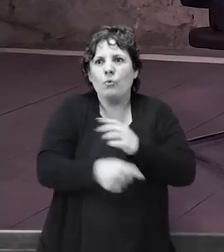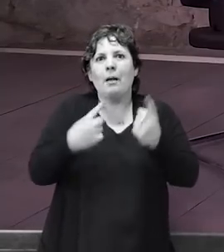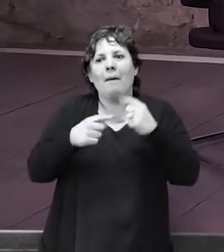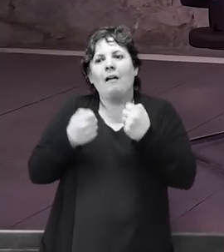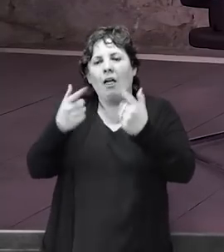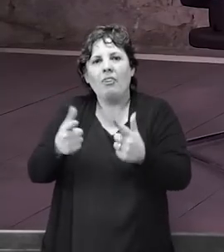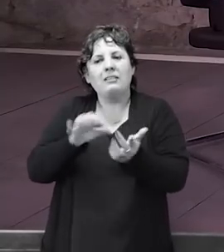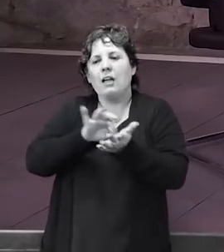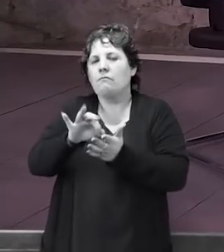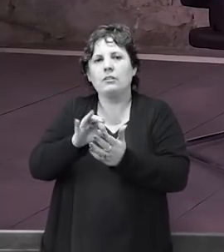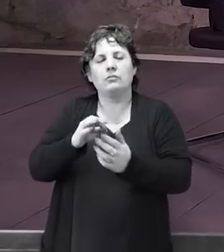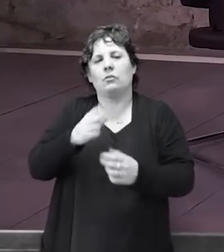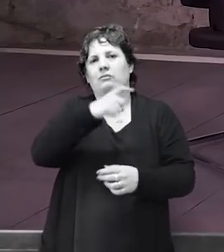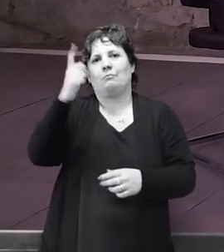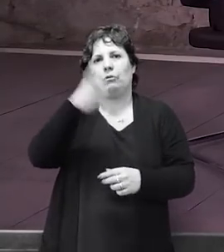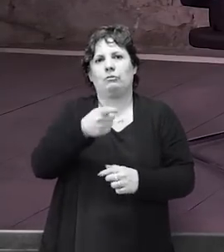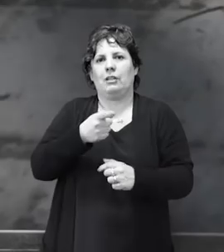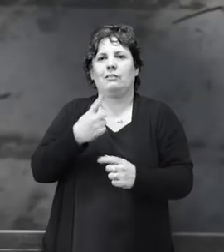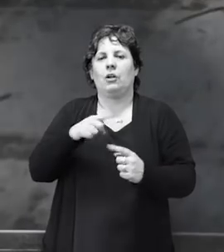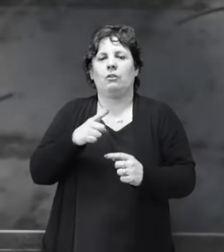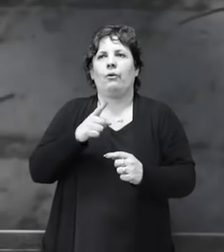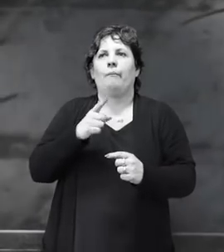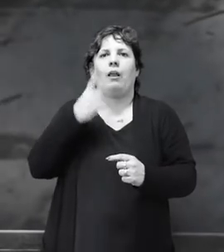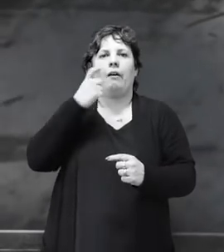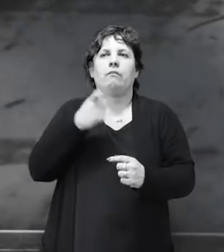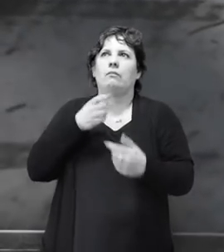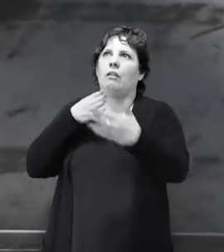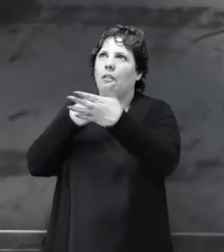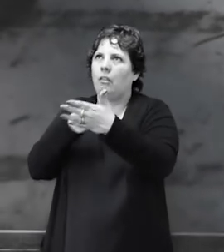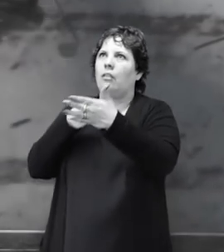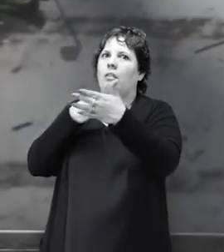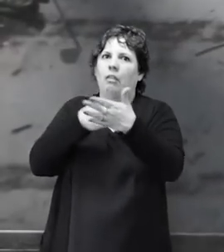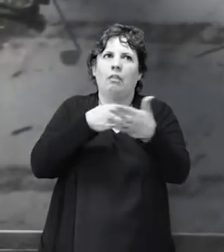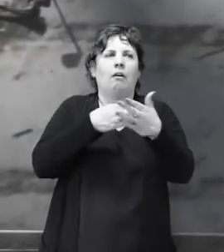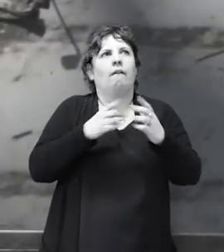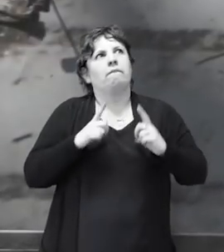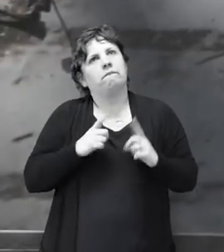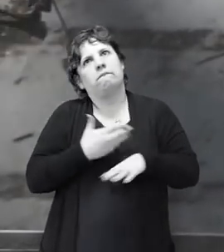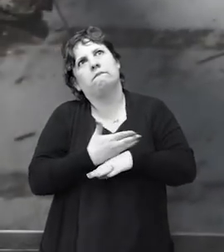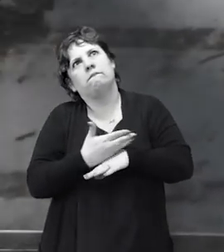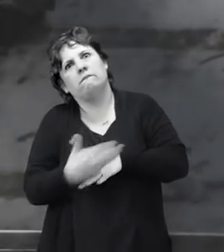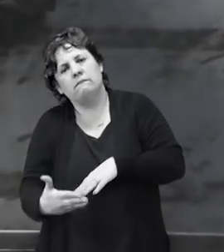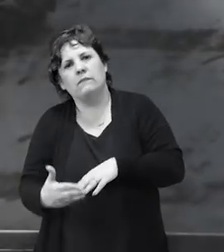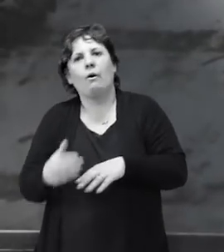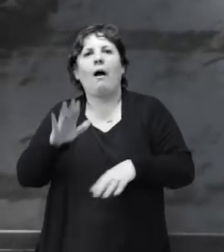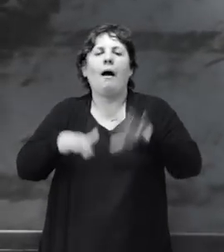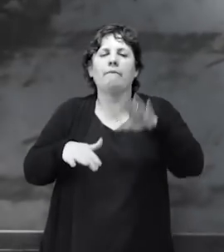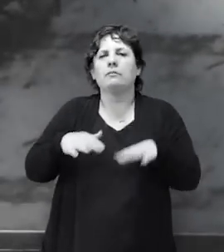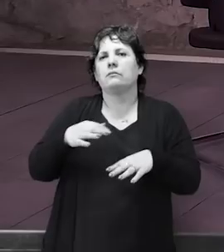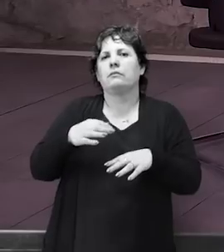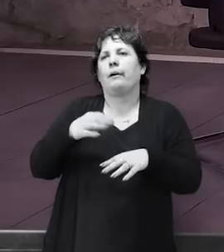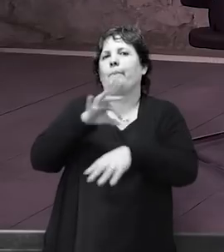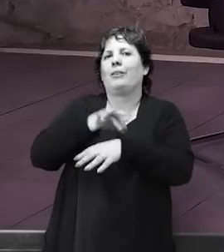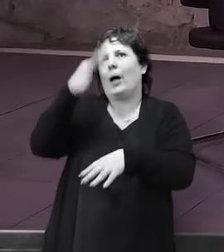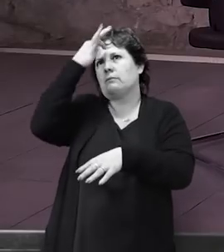prestaciones óptimas para los niños y evite largas esperas o pasajes por muchas